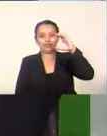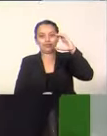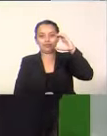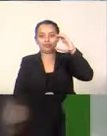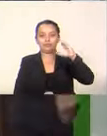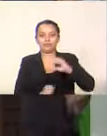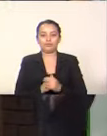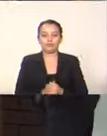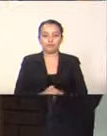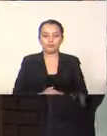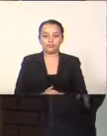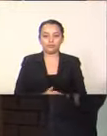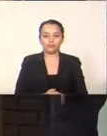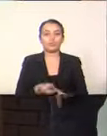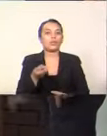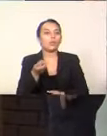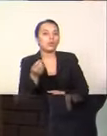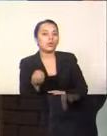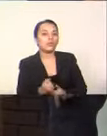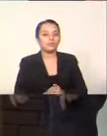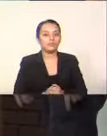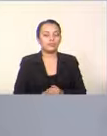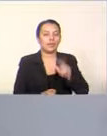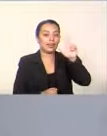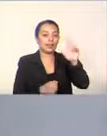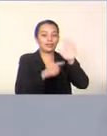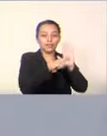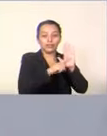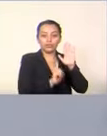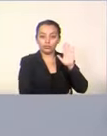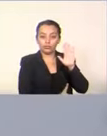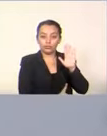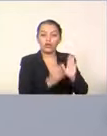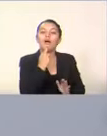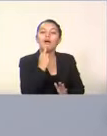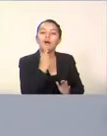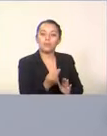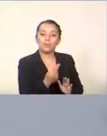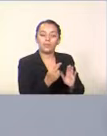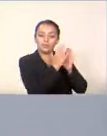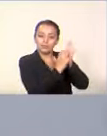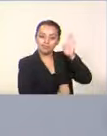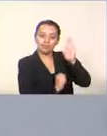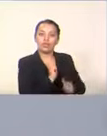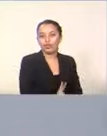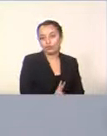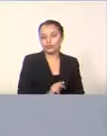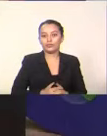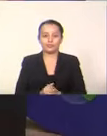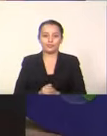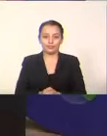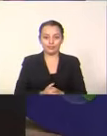queda? 2. 2. Me siento muy alegre. Nos costó, pero lo hemos logrado. Lo hemos